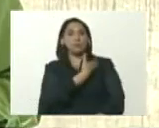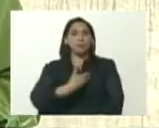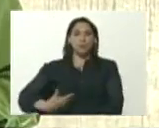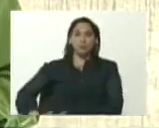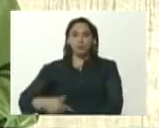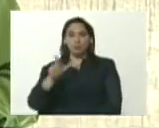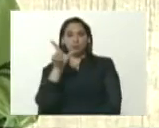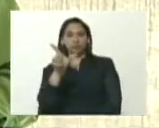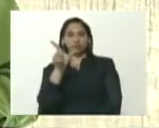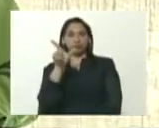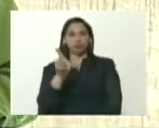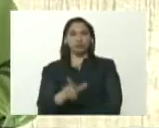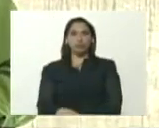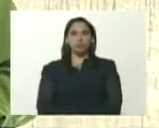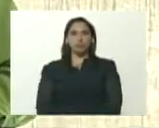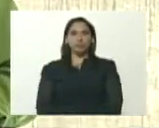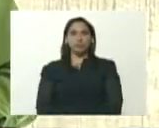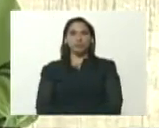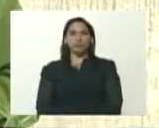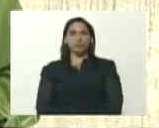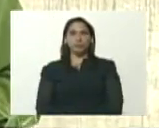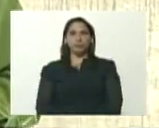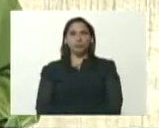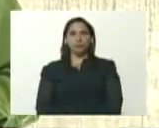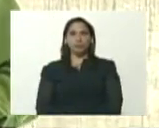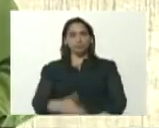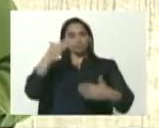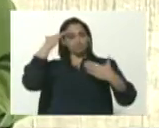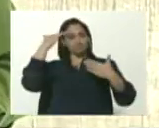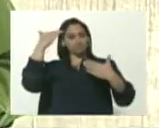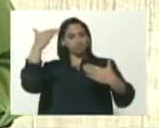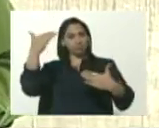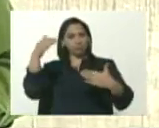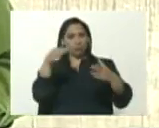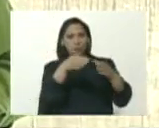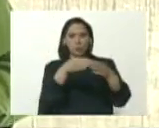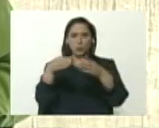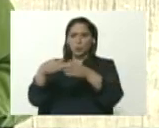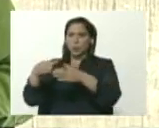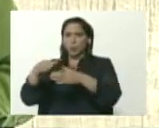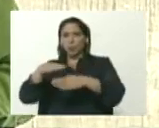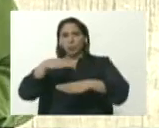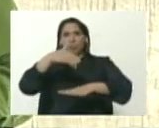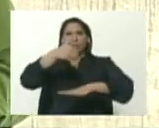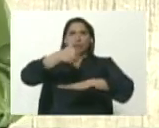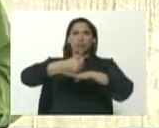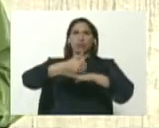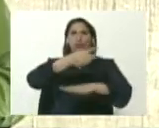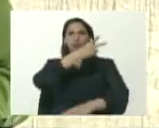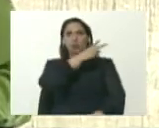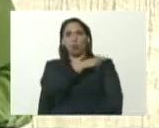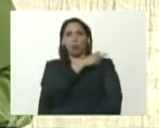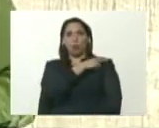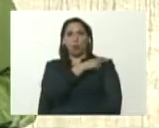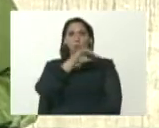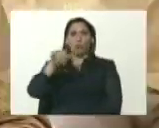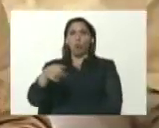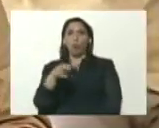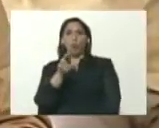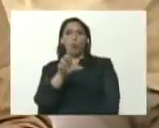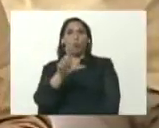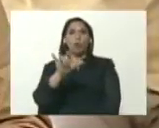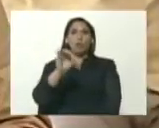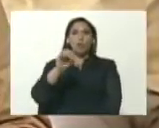Partido Socialista Unido de Venezuela, saludar a los miembros de la dirección, Julio César, León